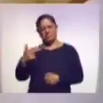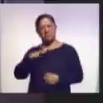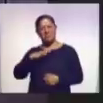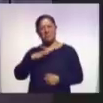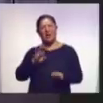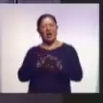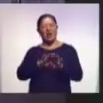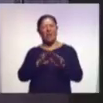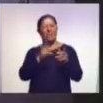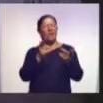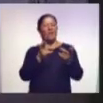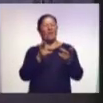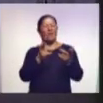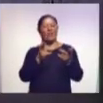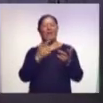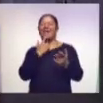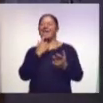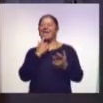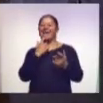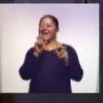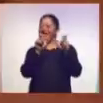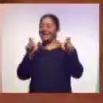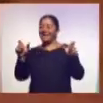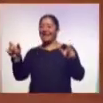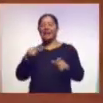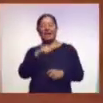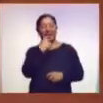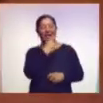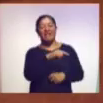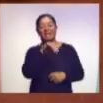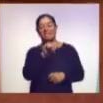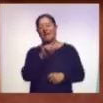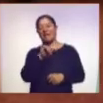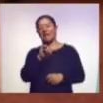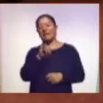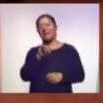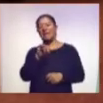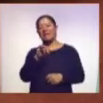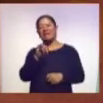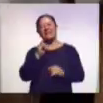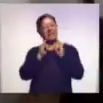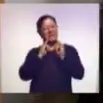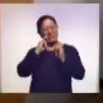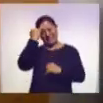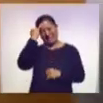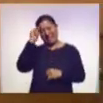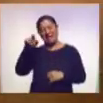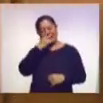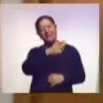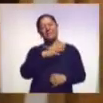la protagonista de nombre Malinali es quien promueve la defensa de los derechos humanos. Por otra parte, señaló que de